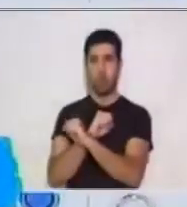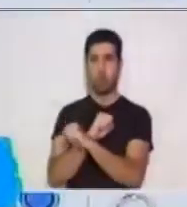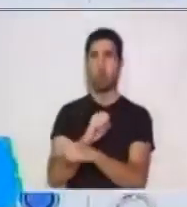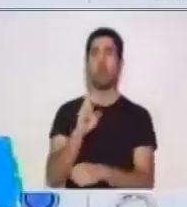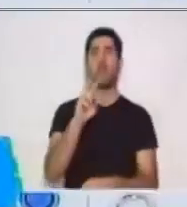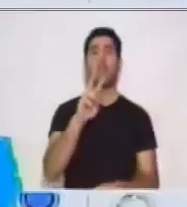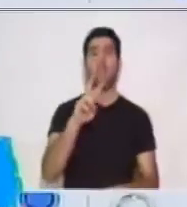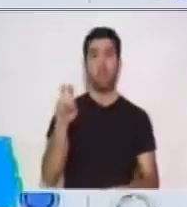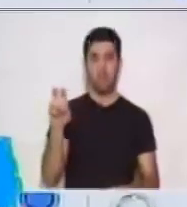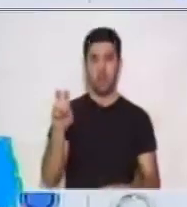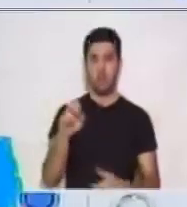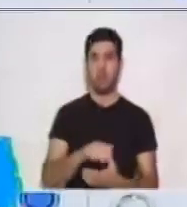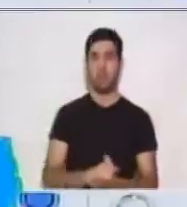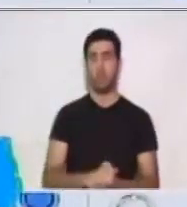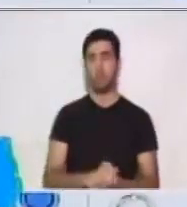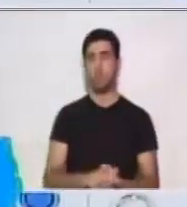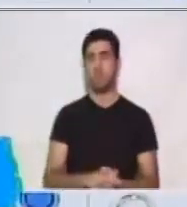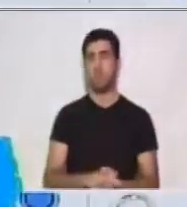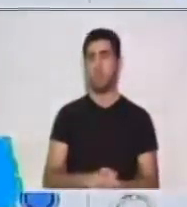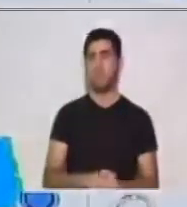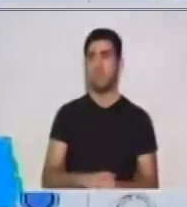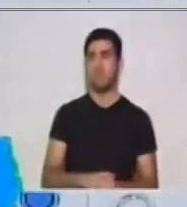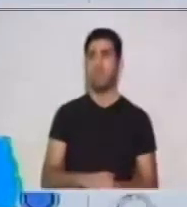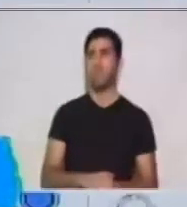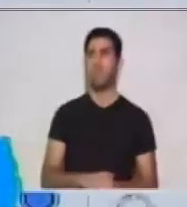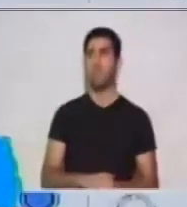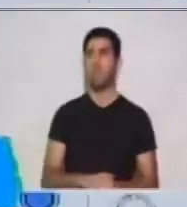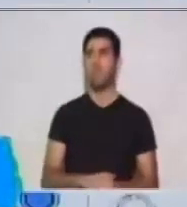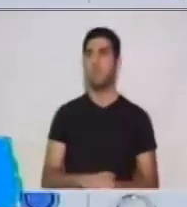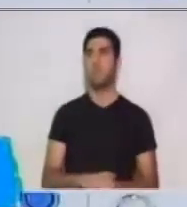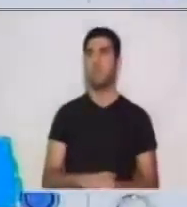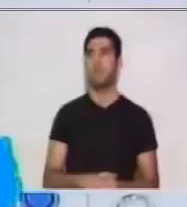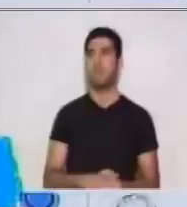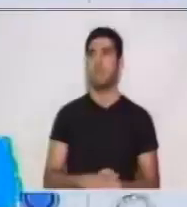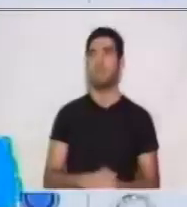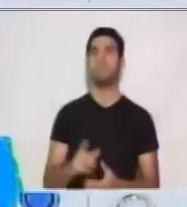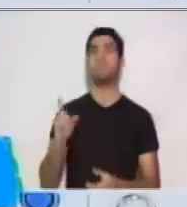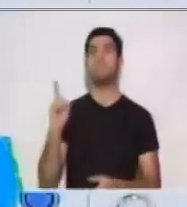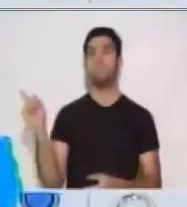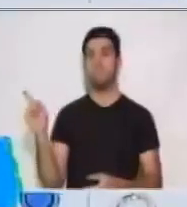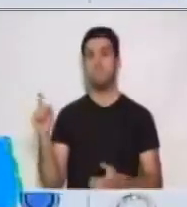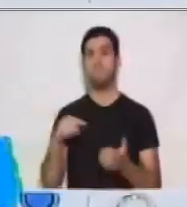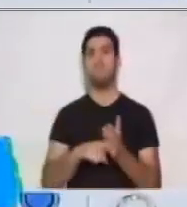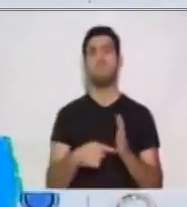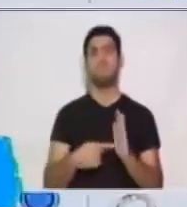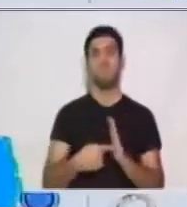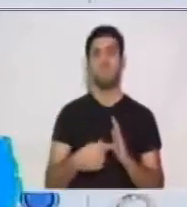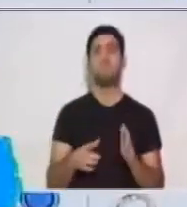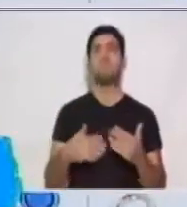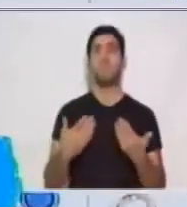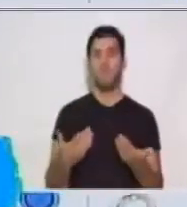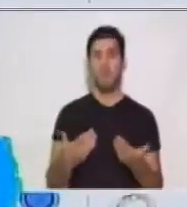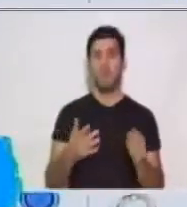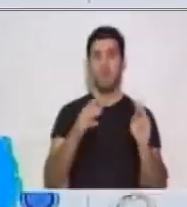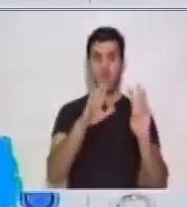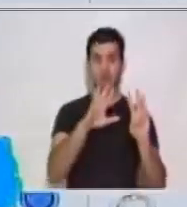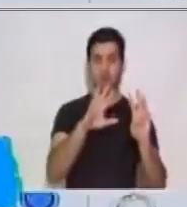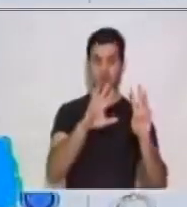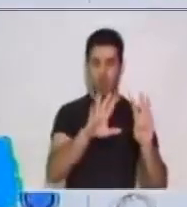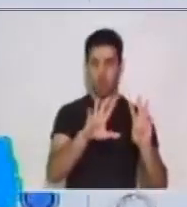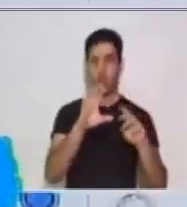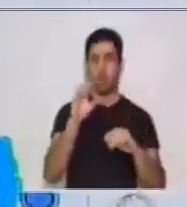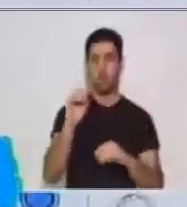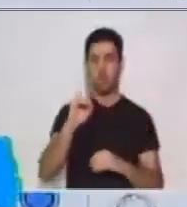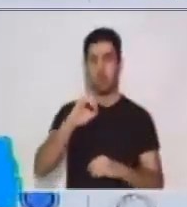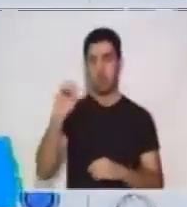200. ¿Sí? ¿Esto qué es? el 80% dijimos